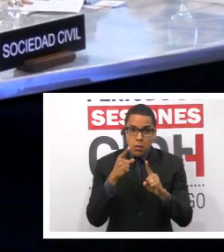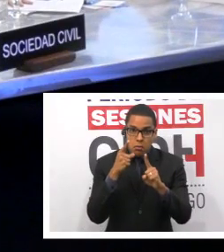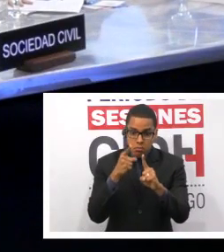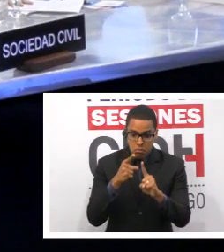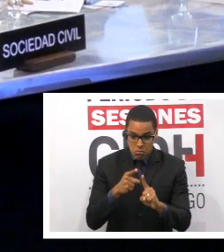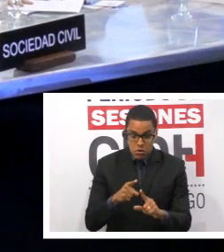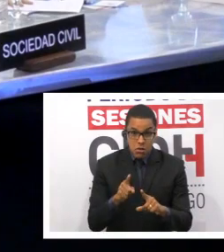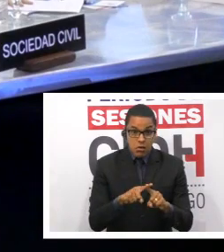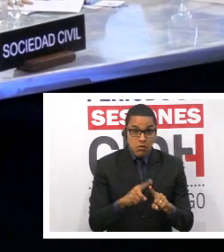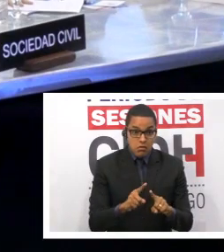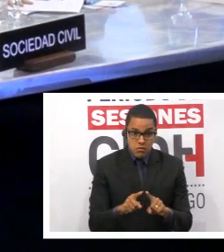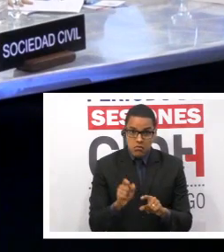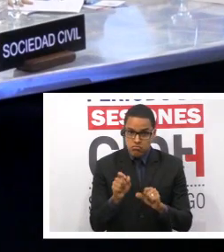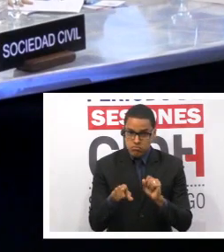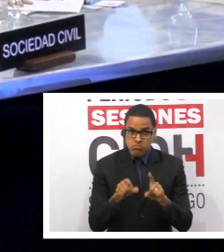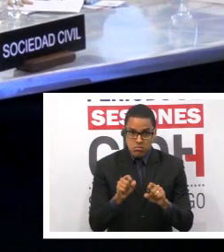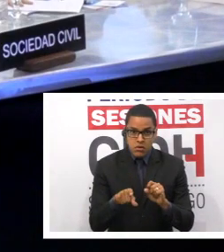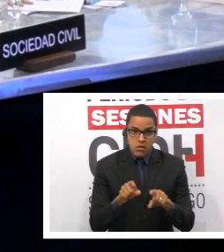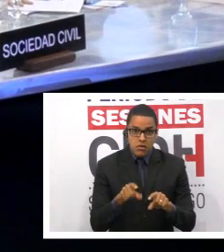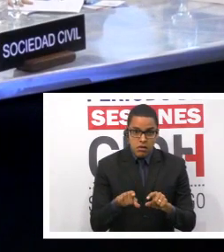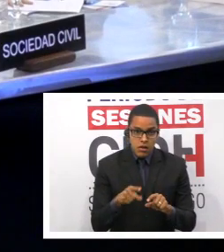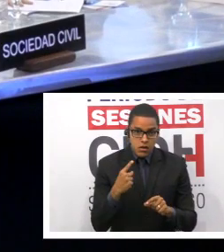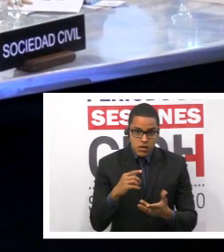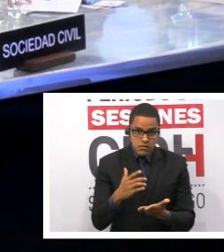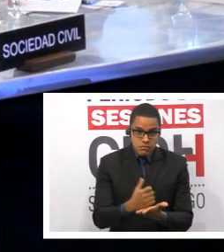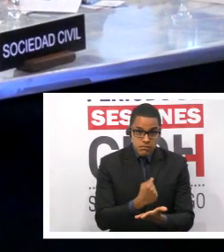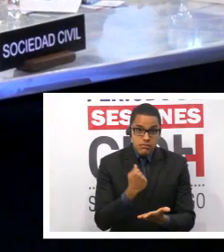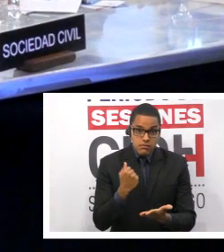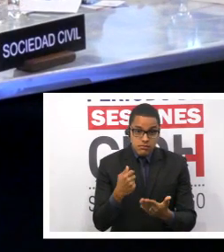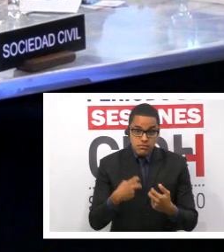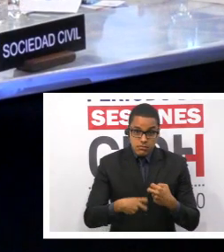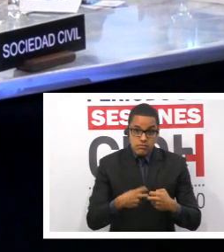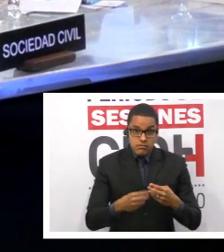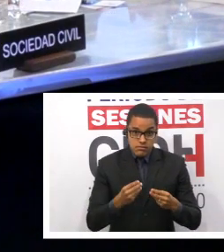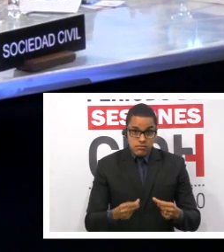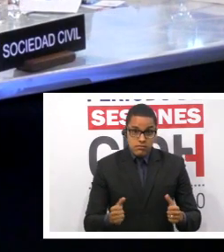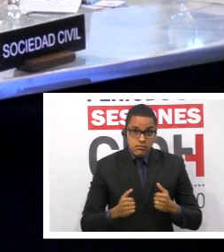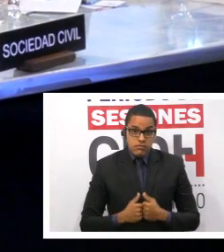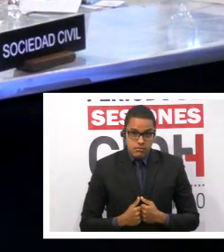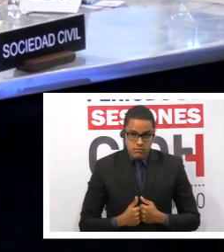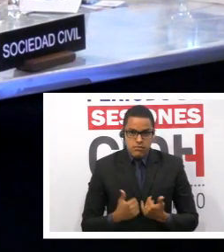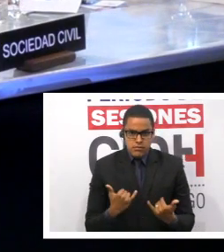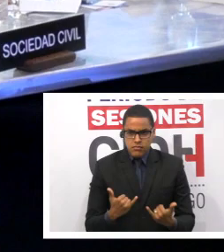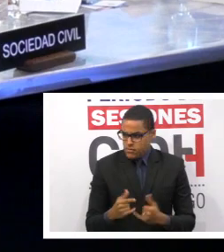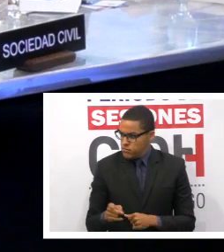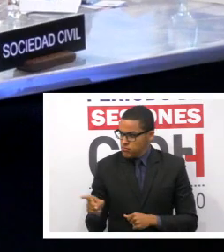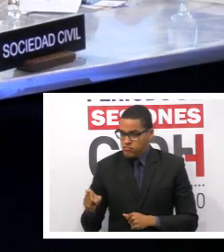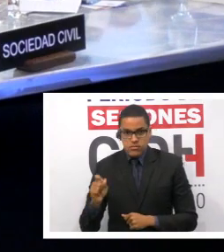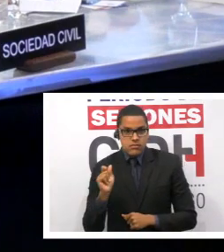algunos principios este jurídicos y otros comentarios voy a dejar a mis colegas